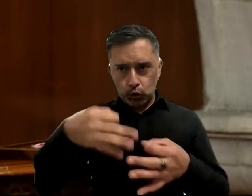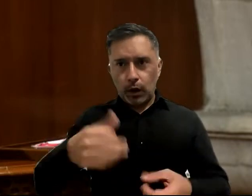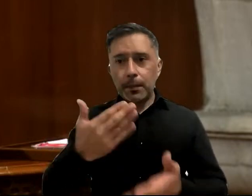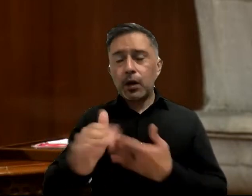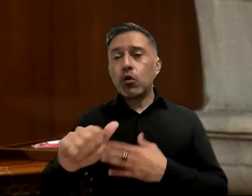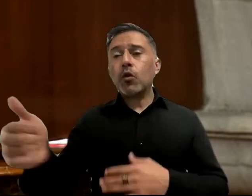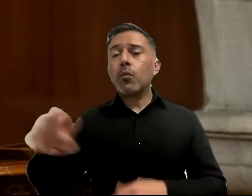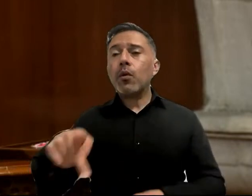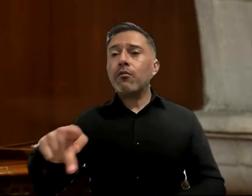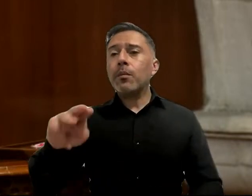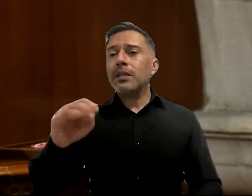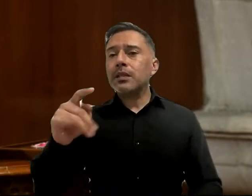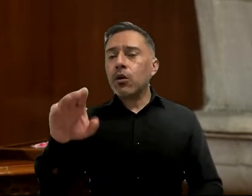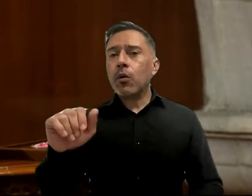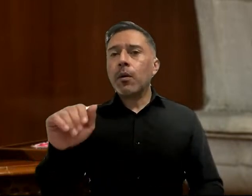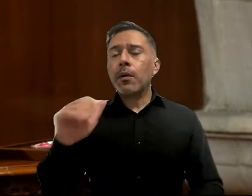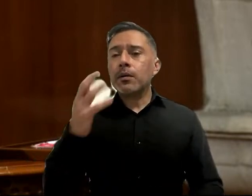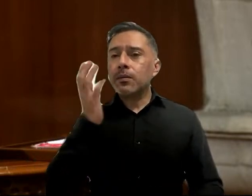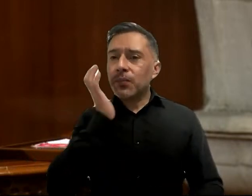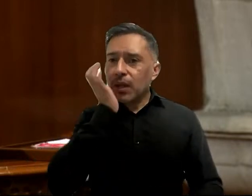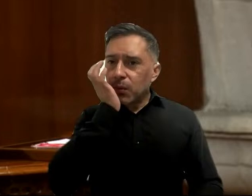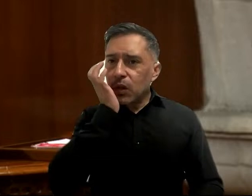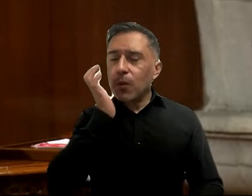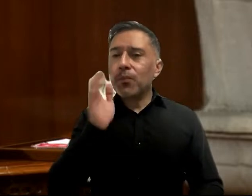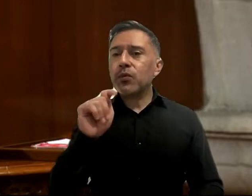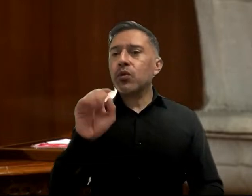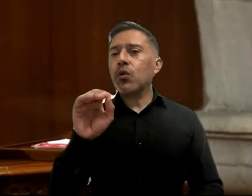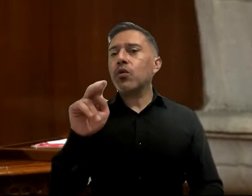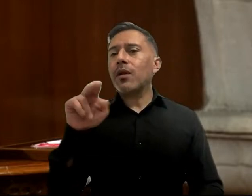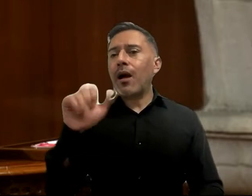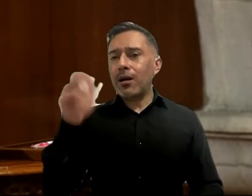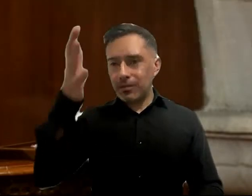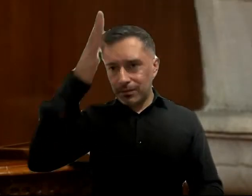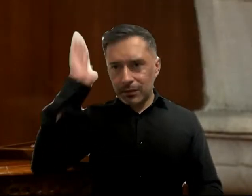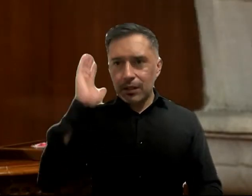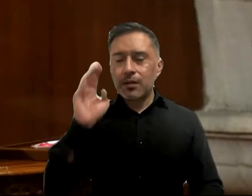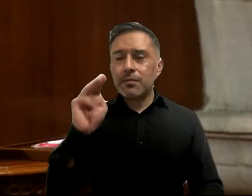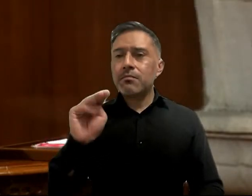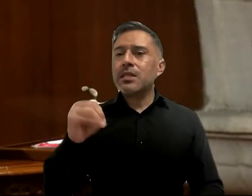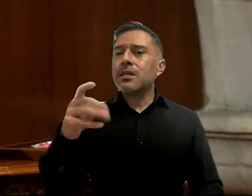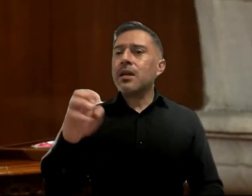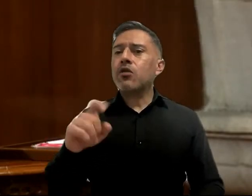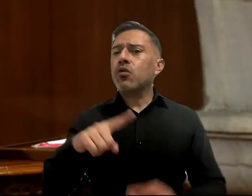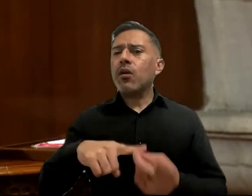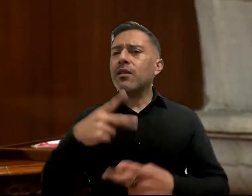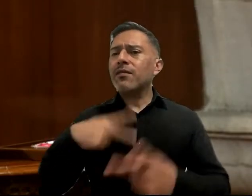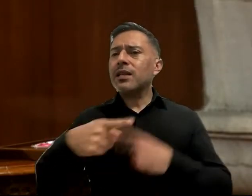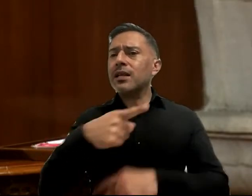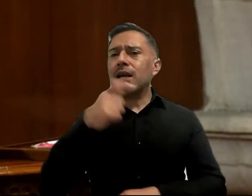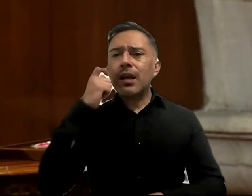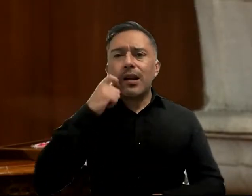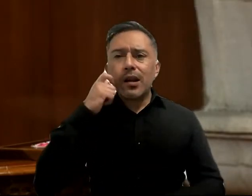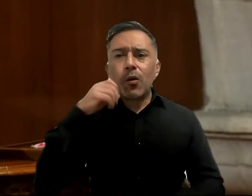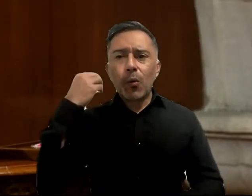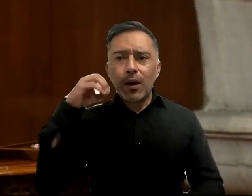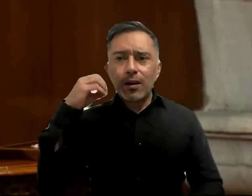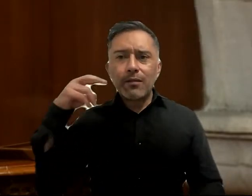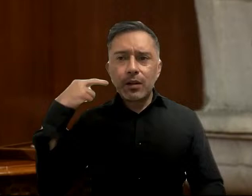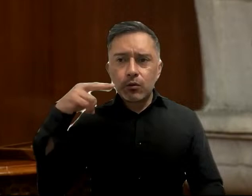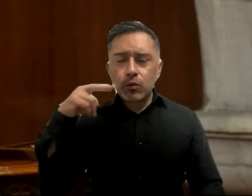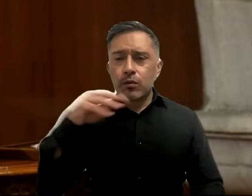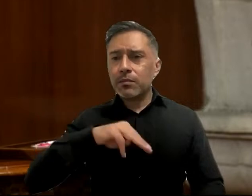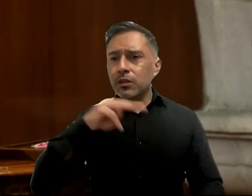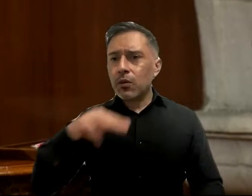mixtecos, mazatecos, zapotecos, totonacas y mijes, provenientes de Guerrero, Oaxaca, Veracruz,